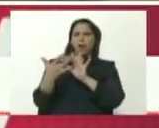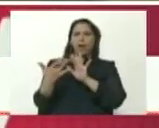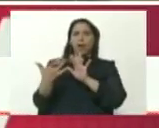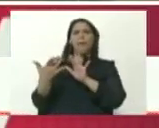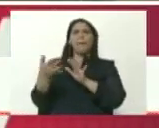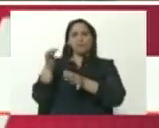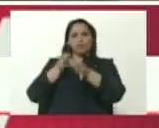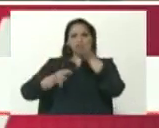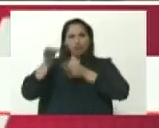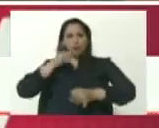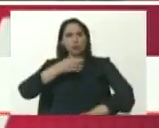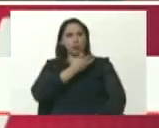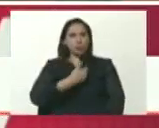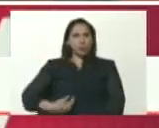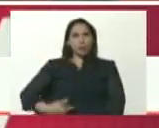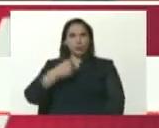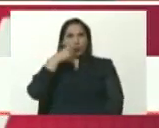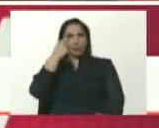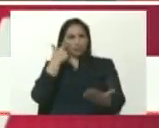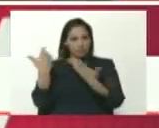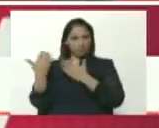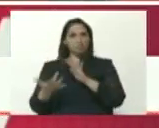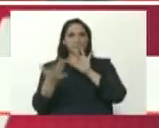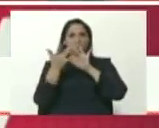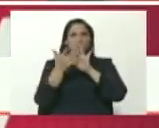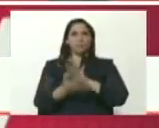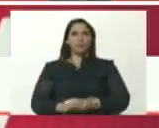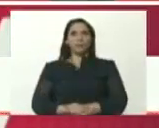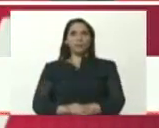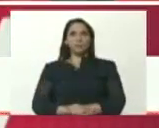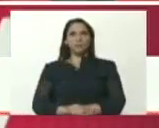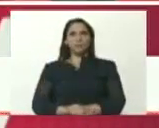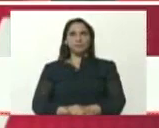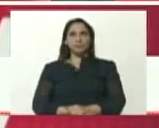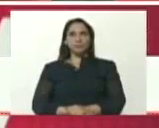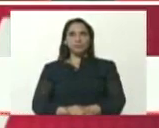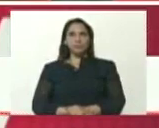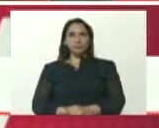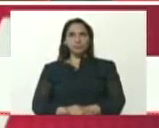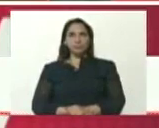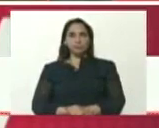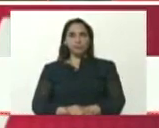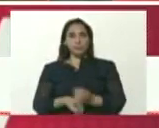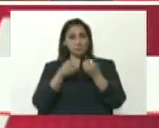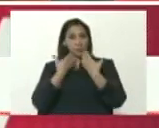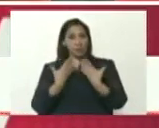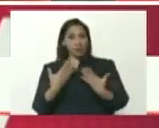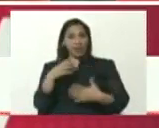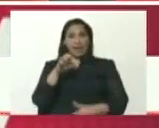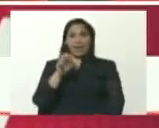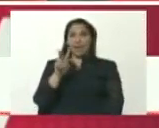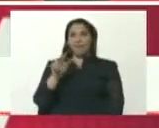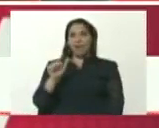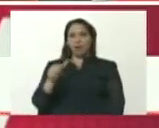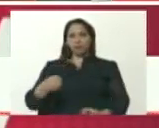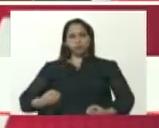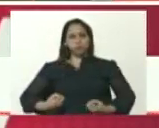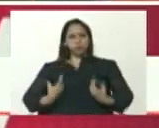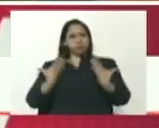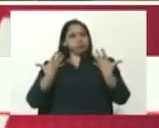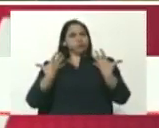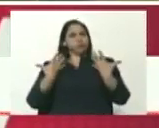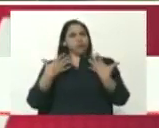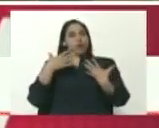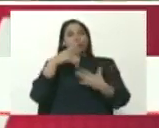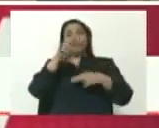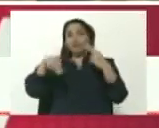a escuchar a nuestro presidente. Adelante, mi comandante. Presidente, dele. Bueno, Eva está emocionada. No